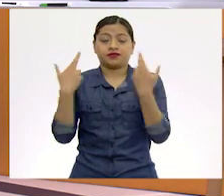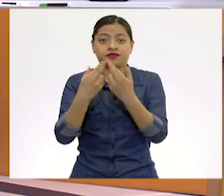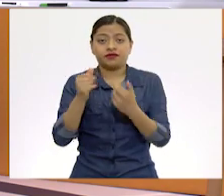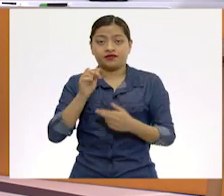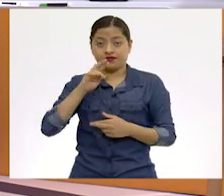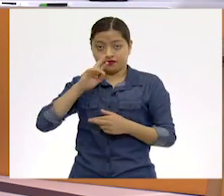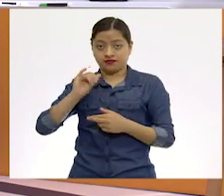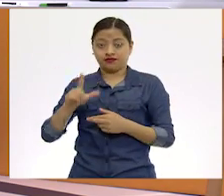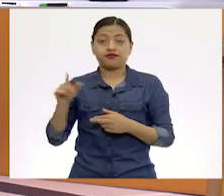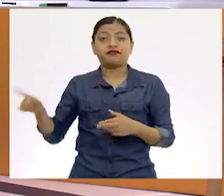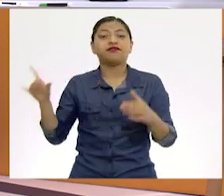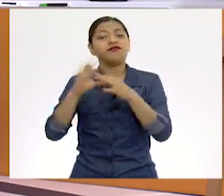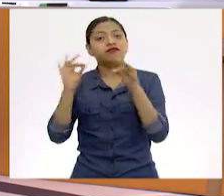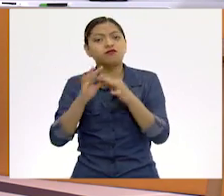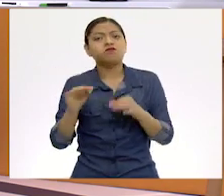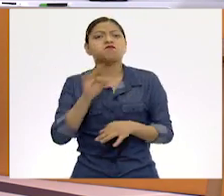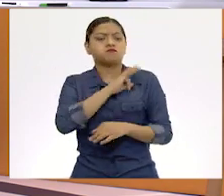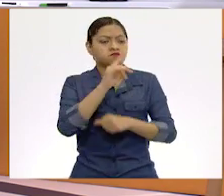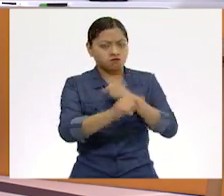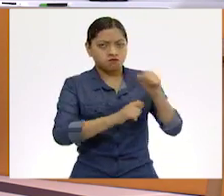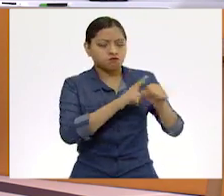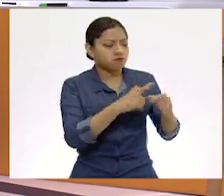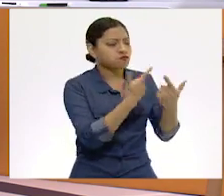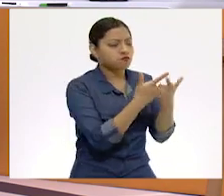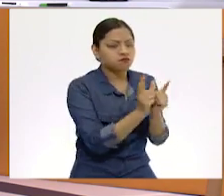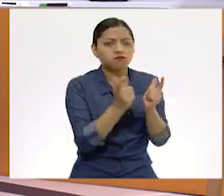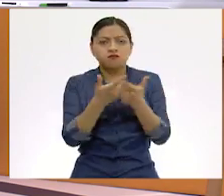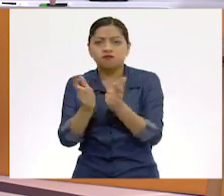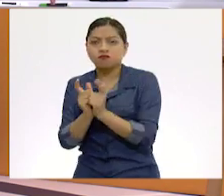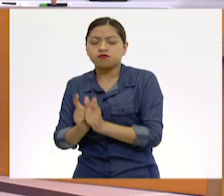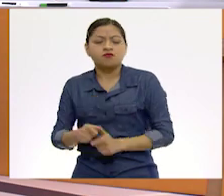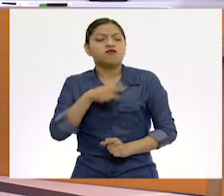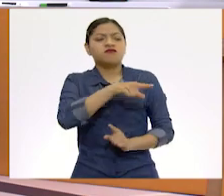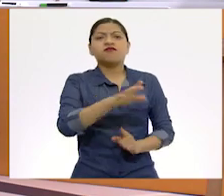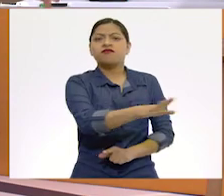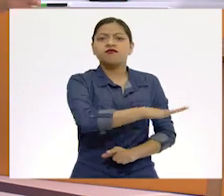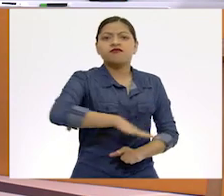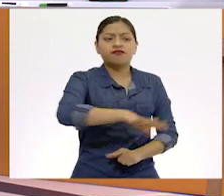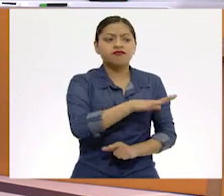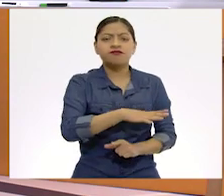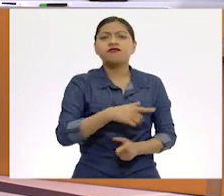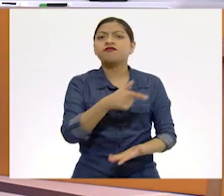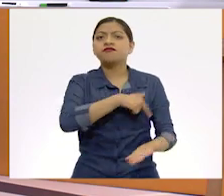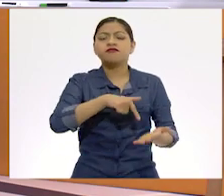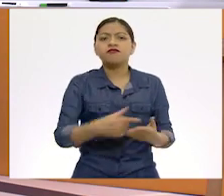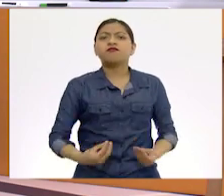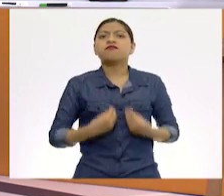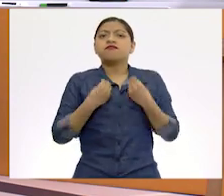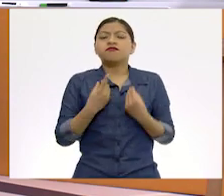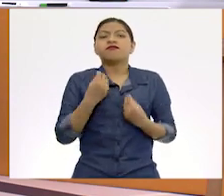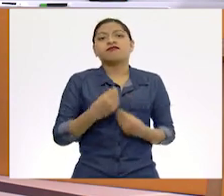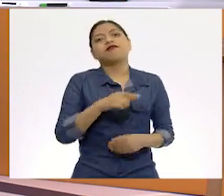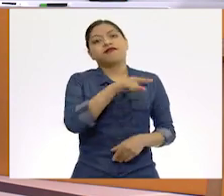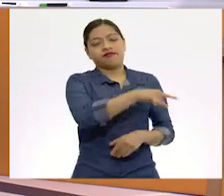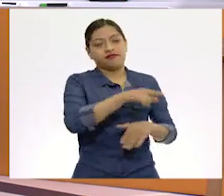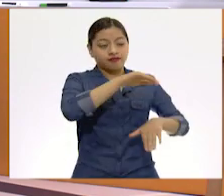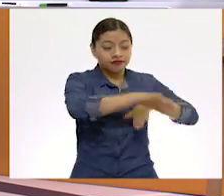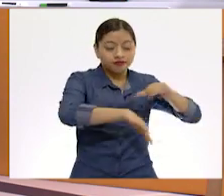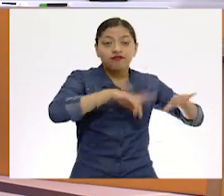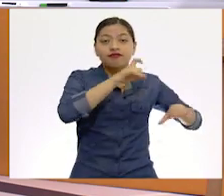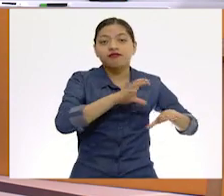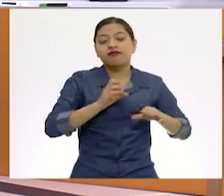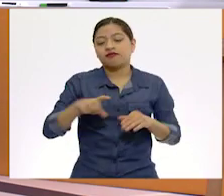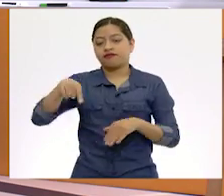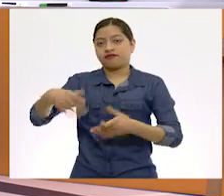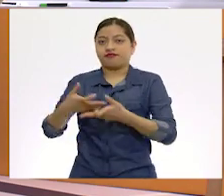los animales se pueden clasificar de acuerdo al lugar donde viven, en animales terrestres o animales acuáticos. La clase